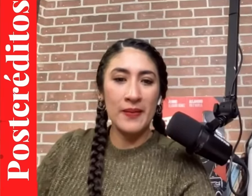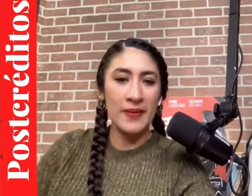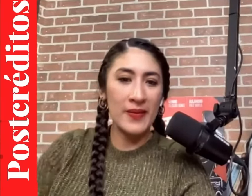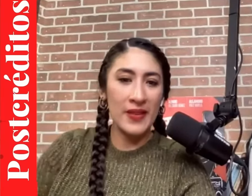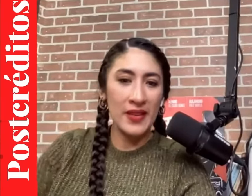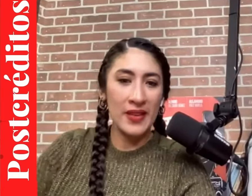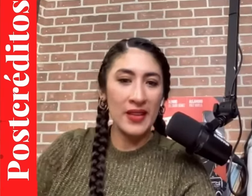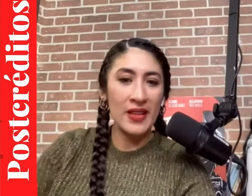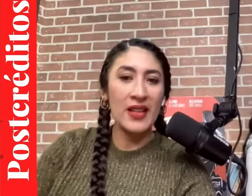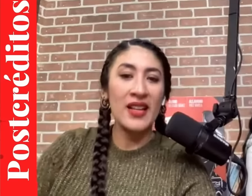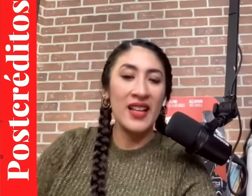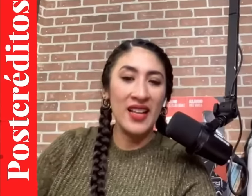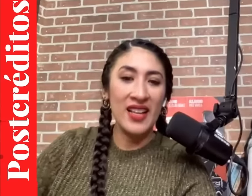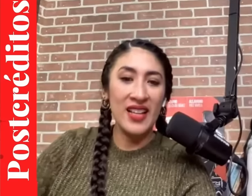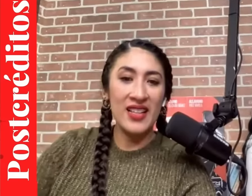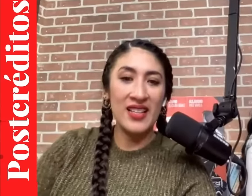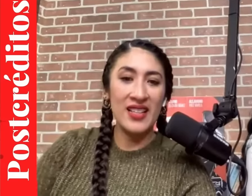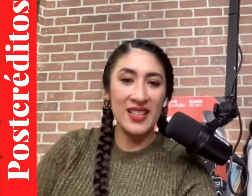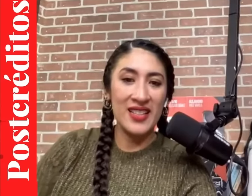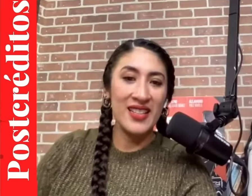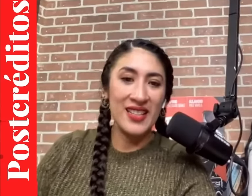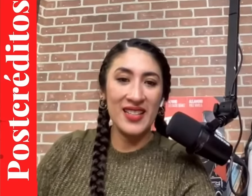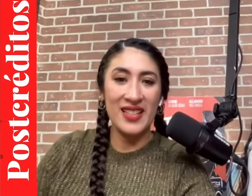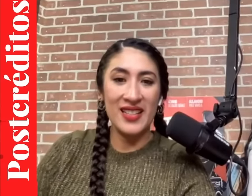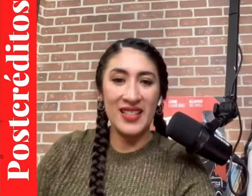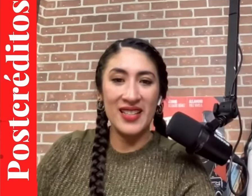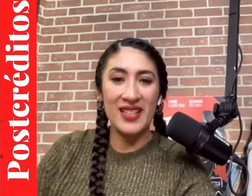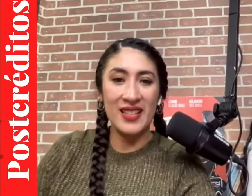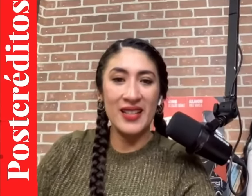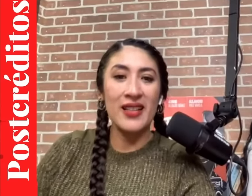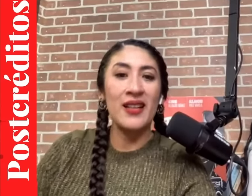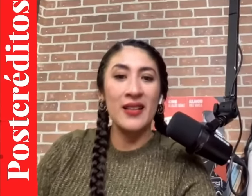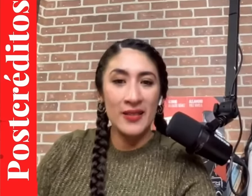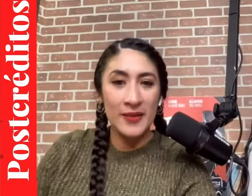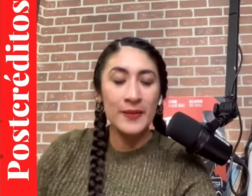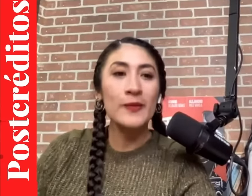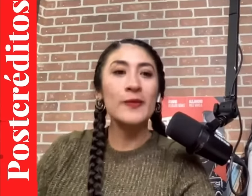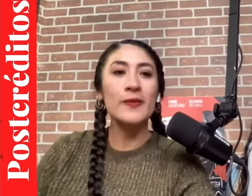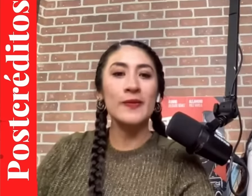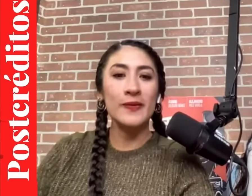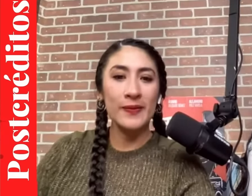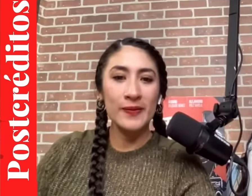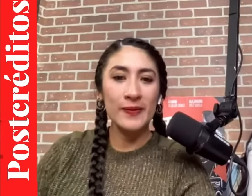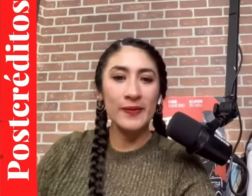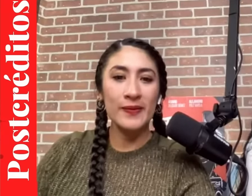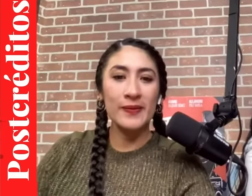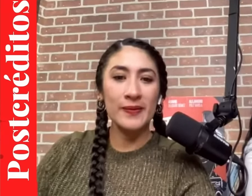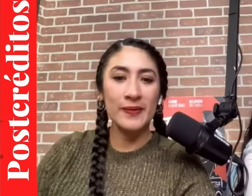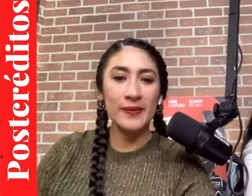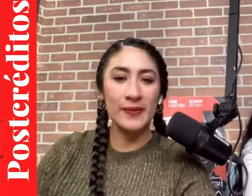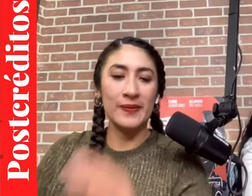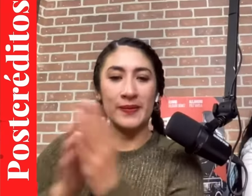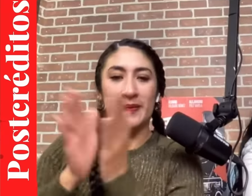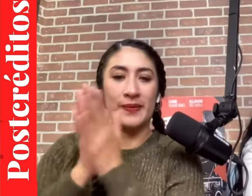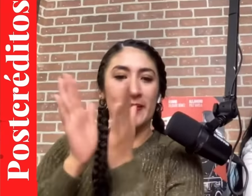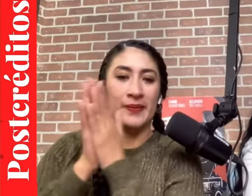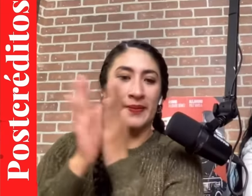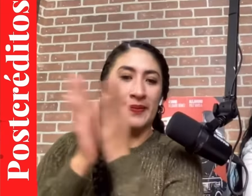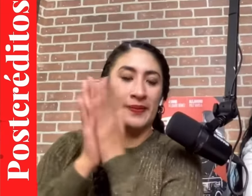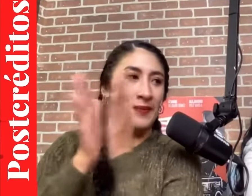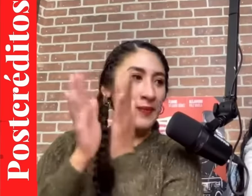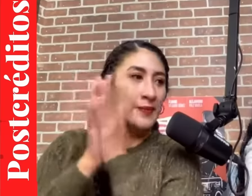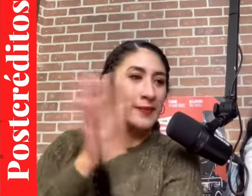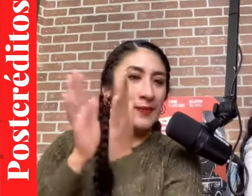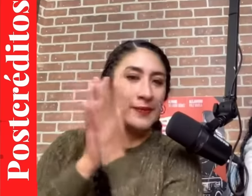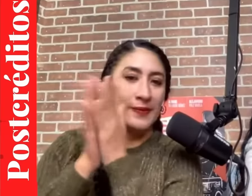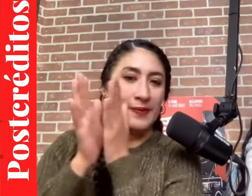ay no a ver gente hay si vamos a lograr llenar no lo vamos a lograr llenar Y sí O sea afortunadamente se llenó y eso fue muy muy